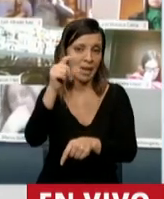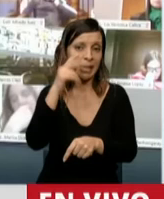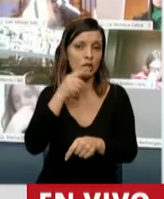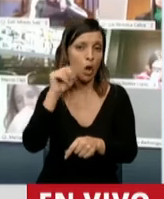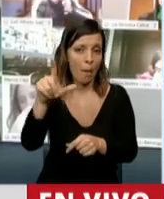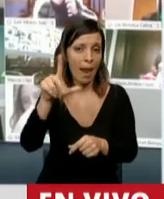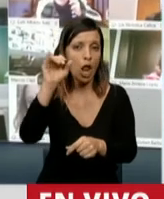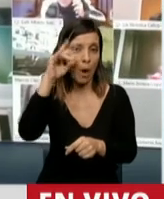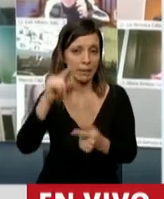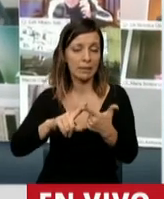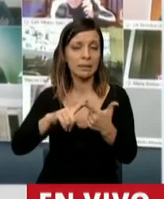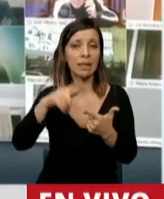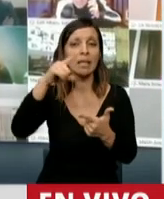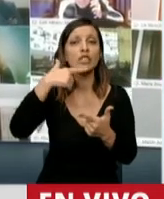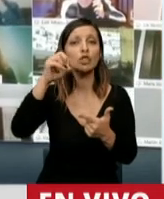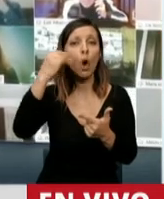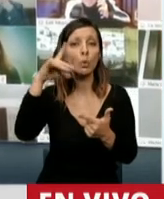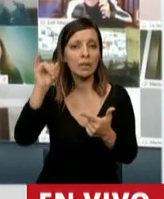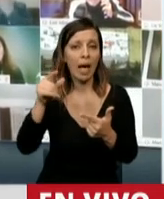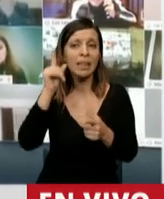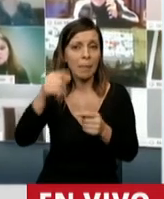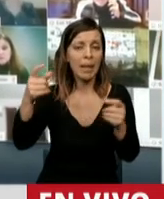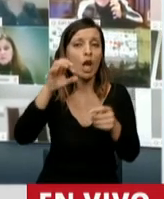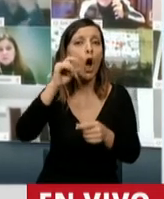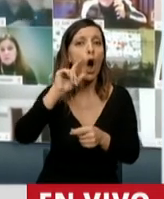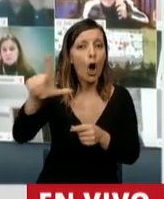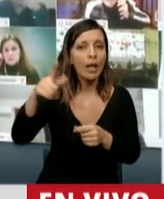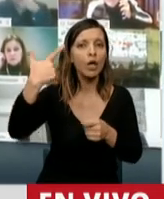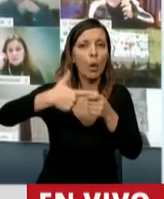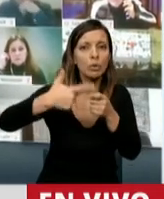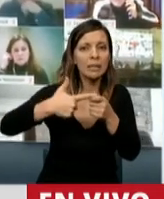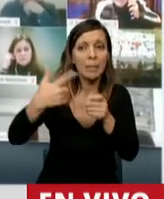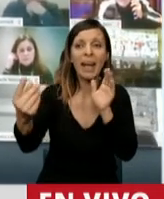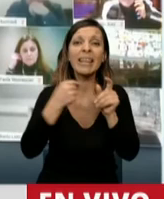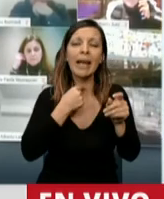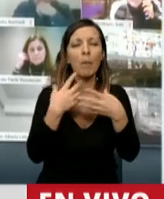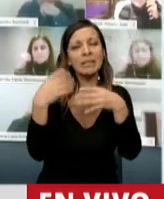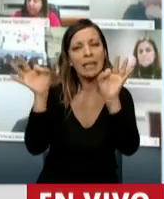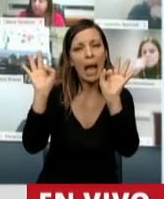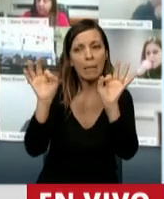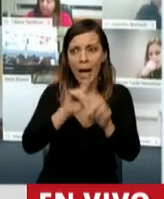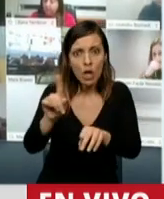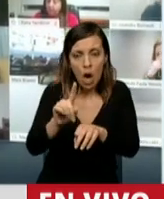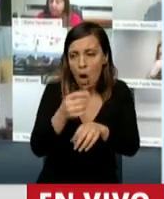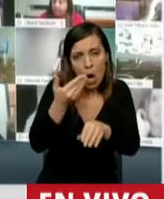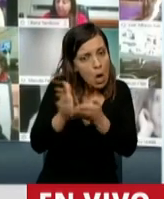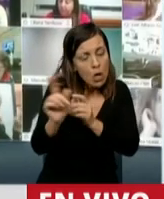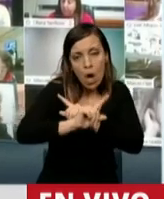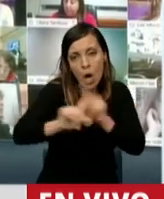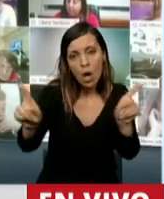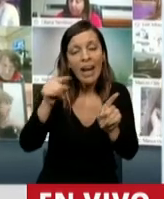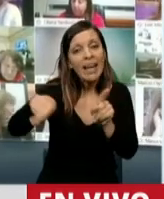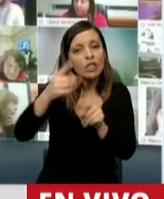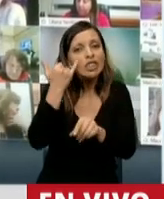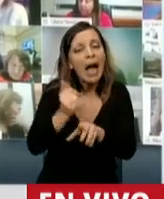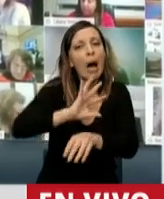Sousa, Oil Combustibles, no corresponde. Incluir a aquellos que le han robado al pueblo argentino, que han